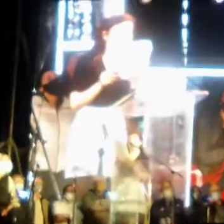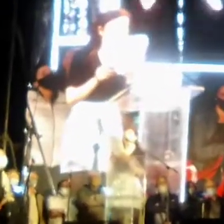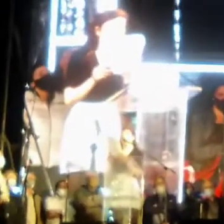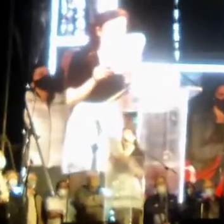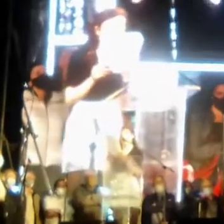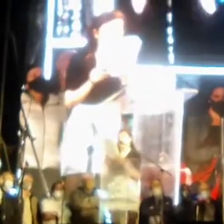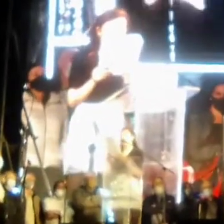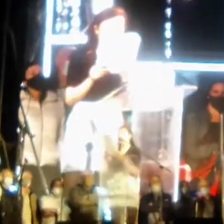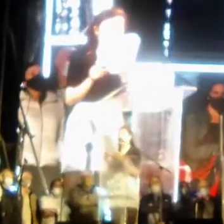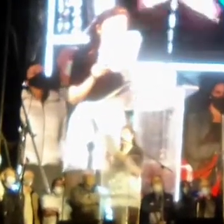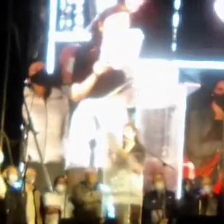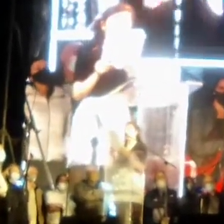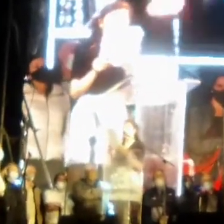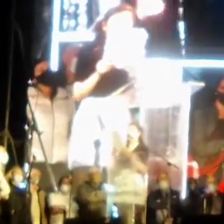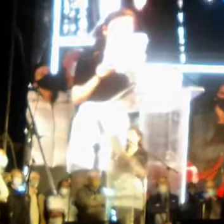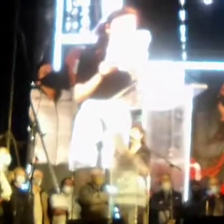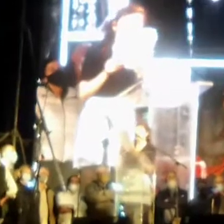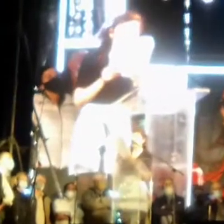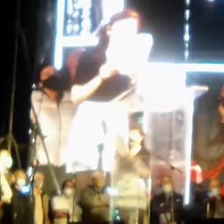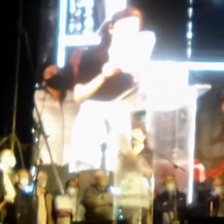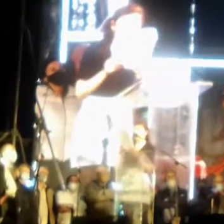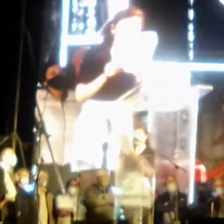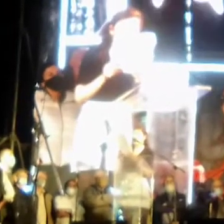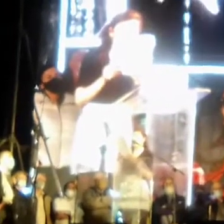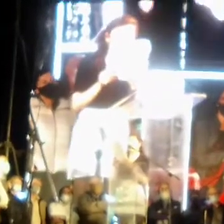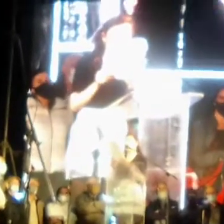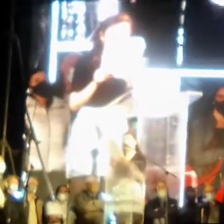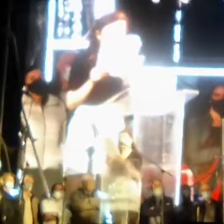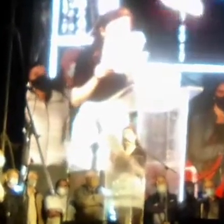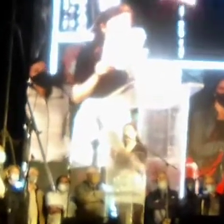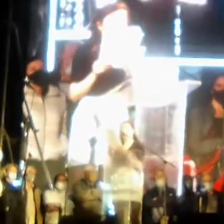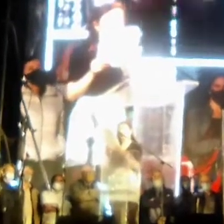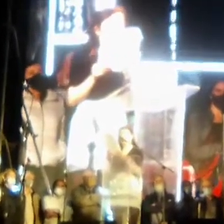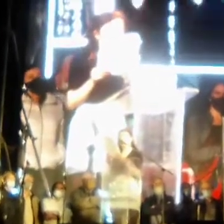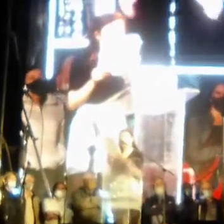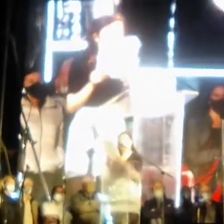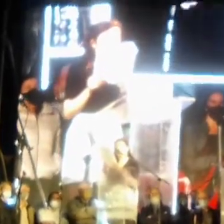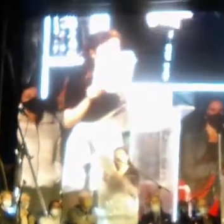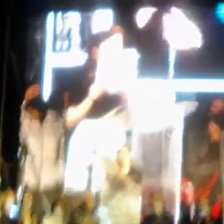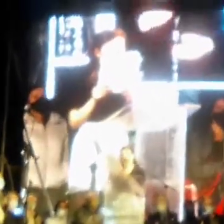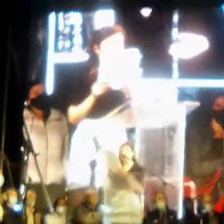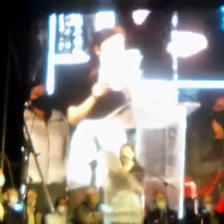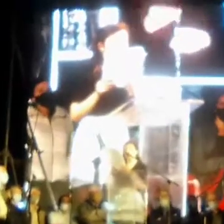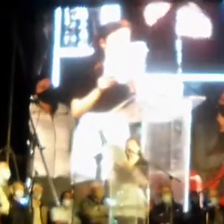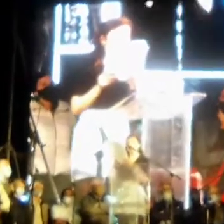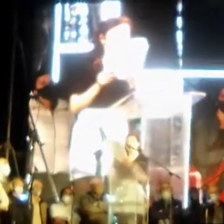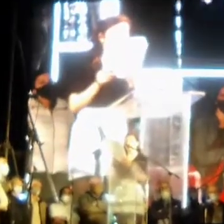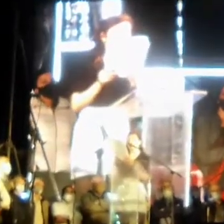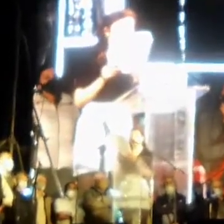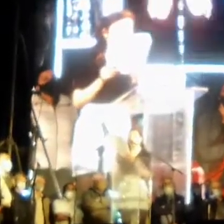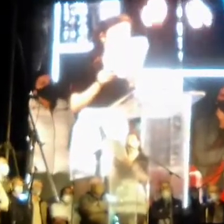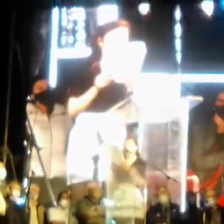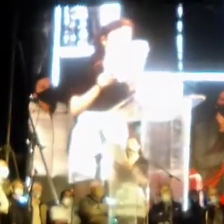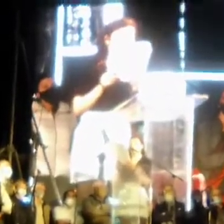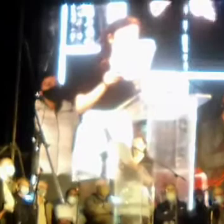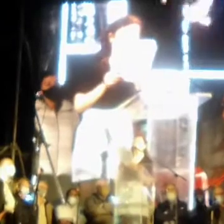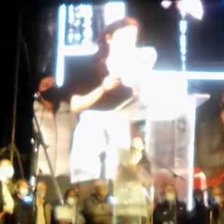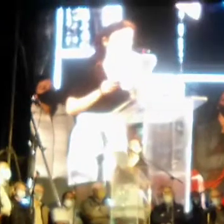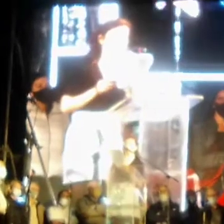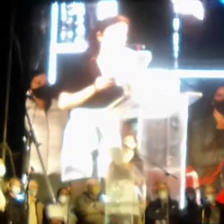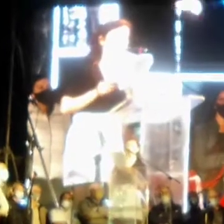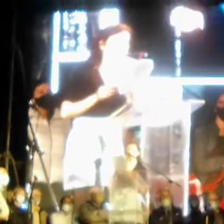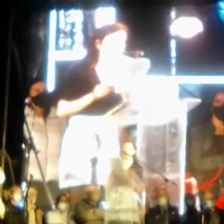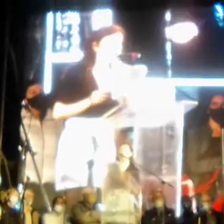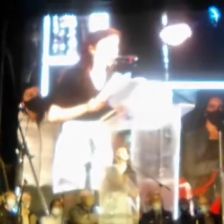mucho menos la igualdad. La LUC limita el derecho de huelga y de protesta. Por eso también, en defensa de los derechos de las y